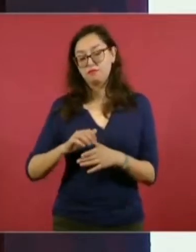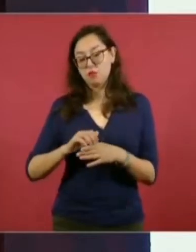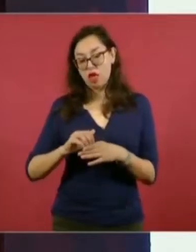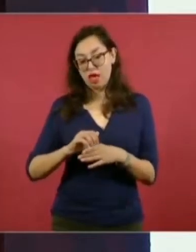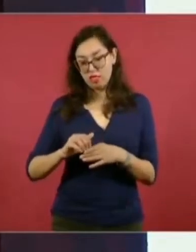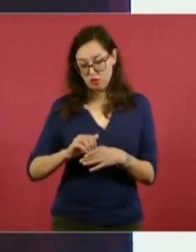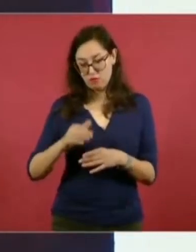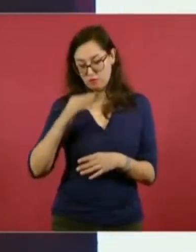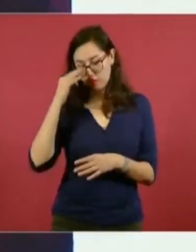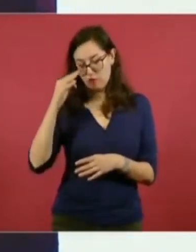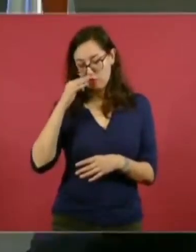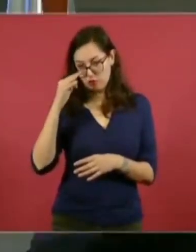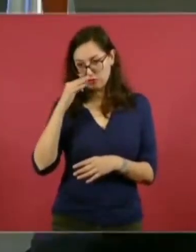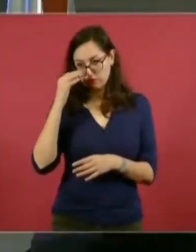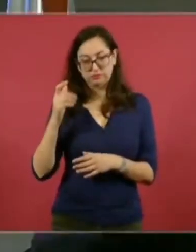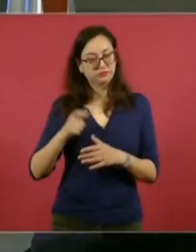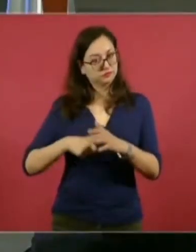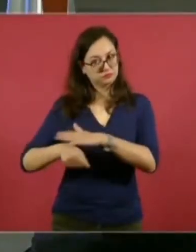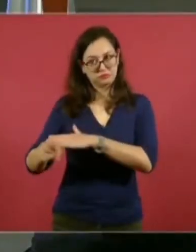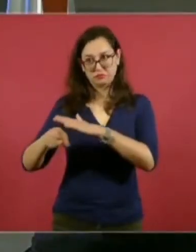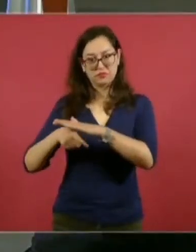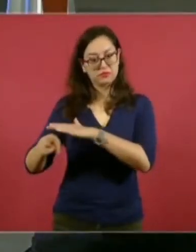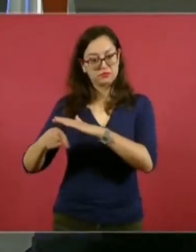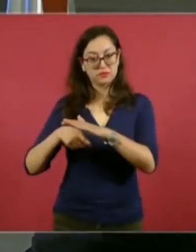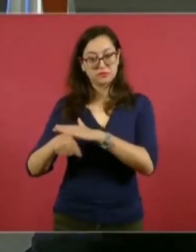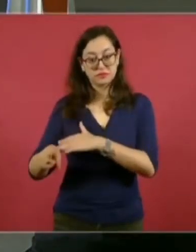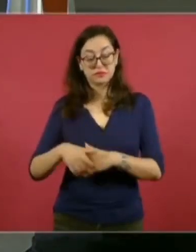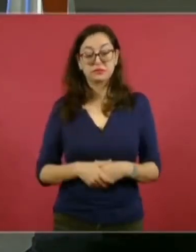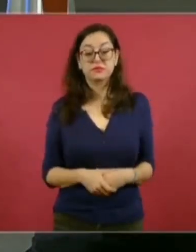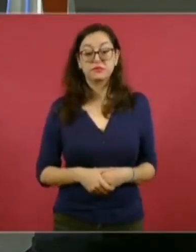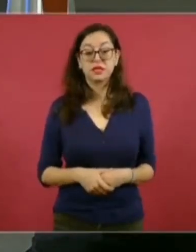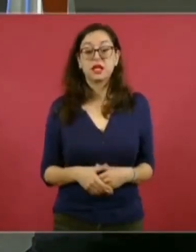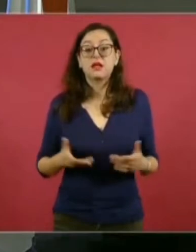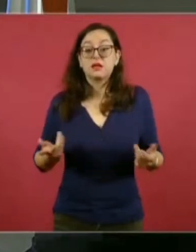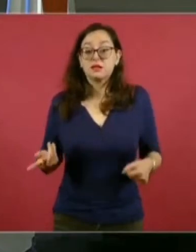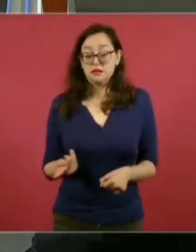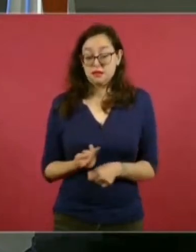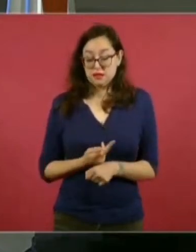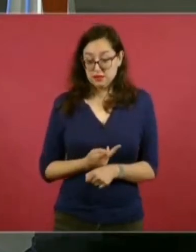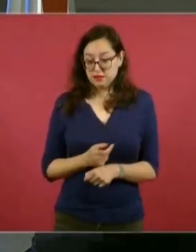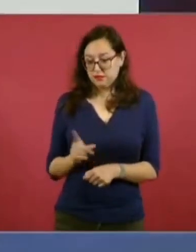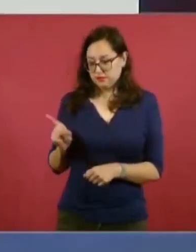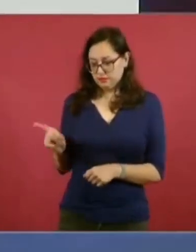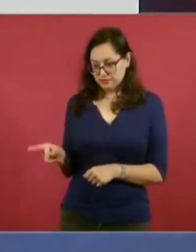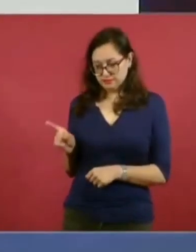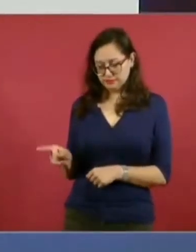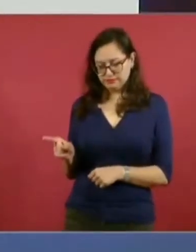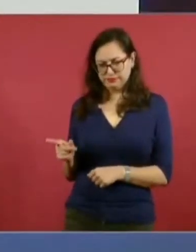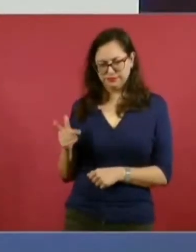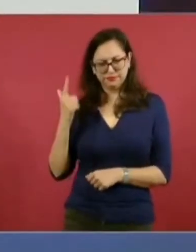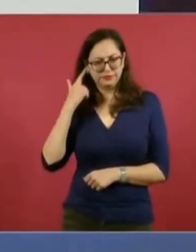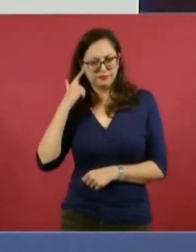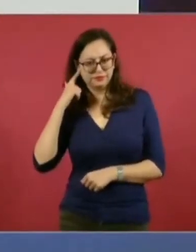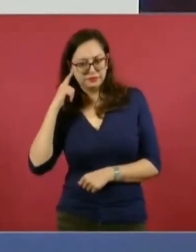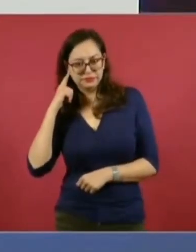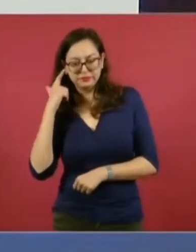Cuando reportaron la pérdida de su valiosa carga, el